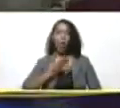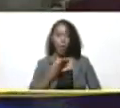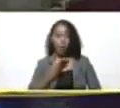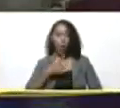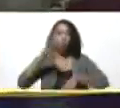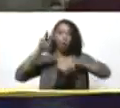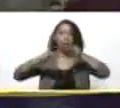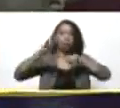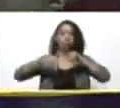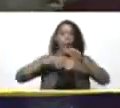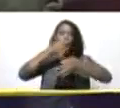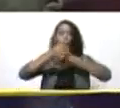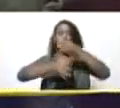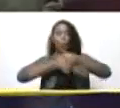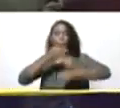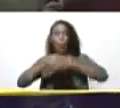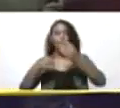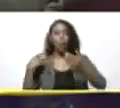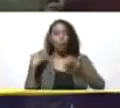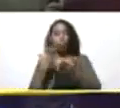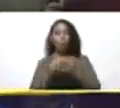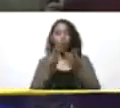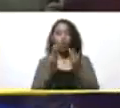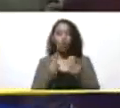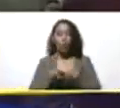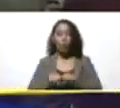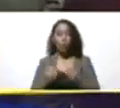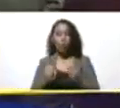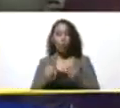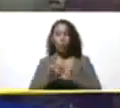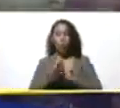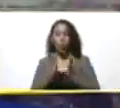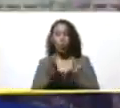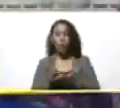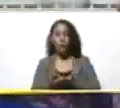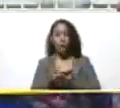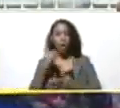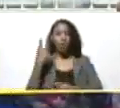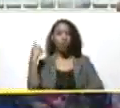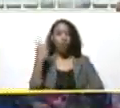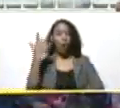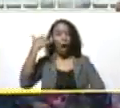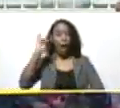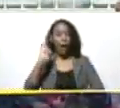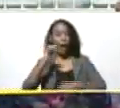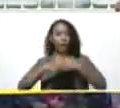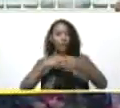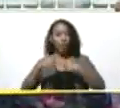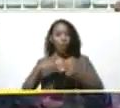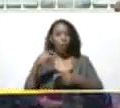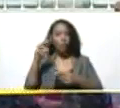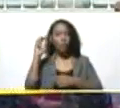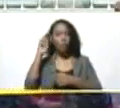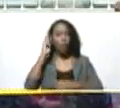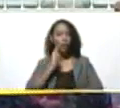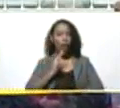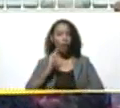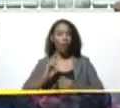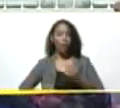exponer un récord mundial que solo tiene la revolución bolivariana fundada por